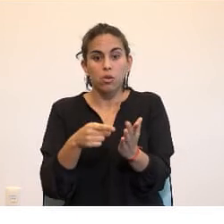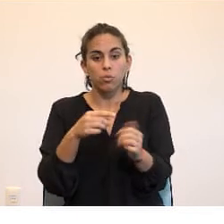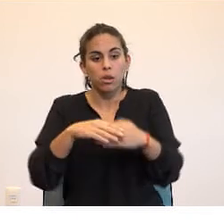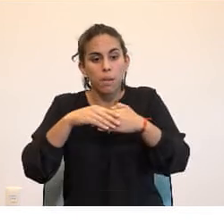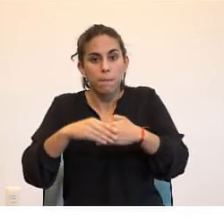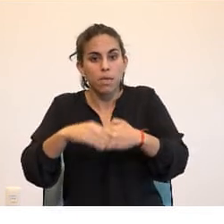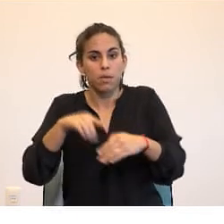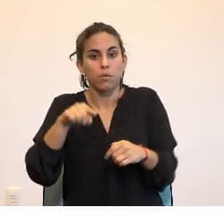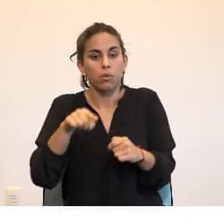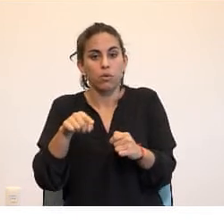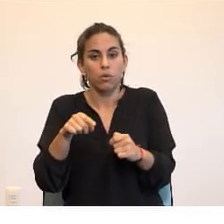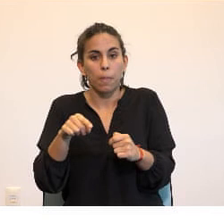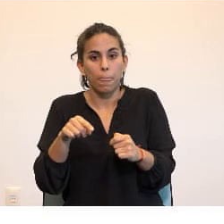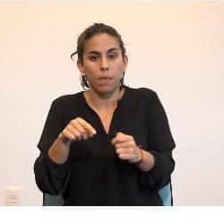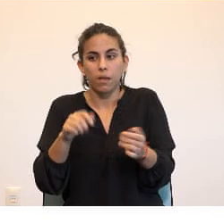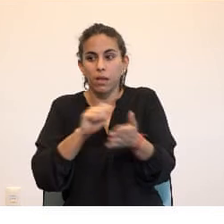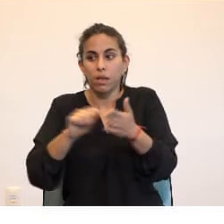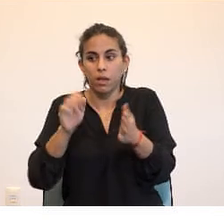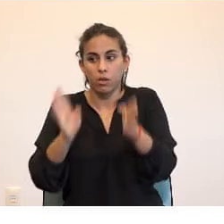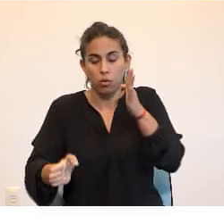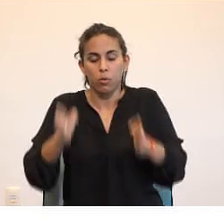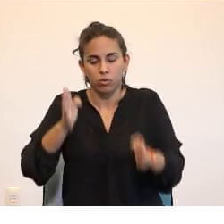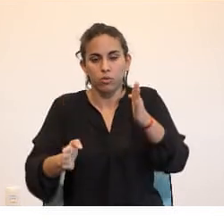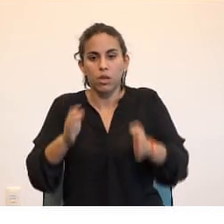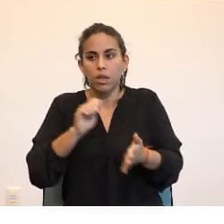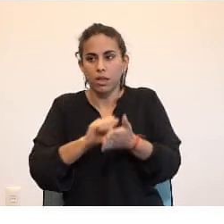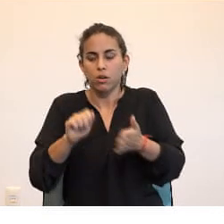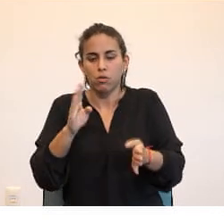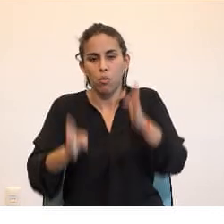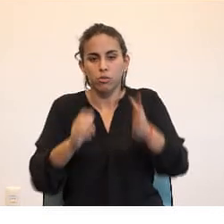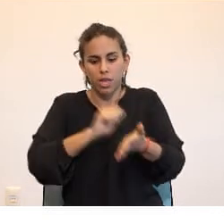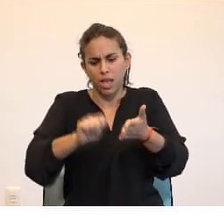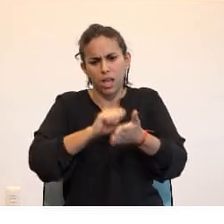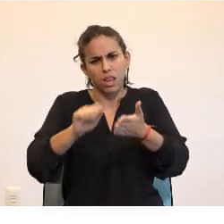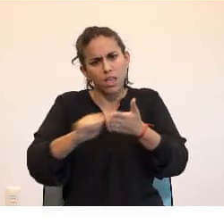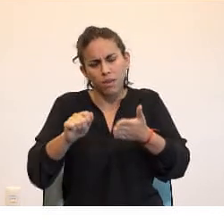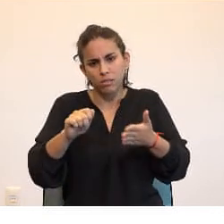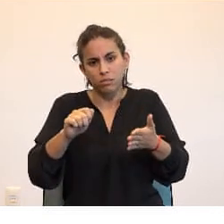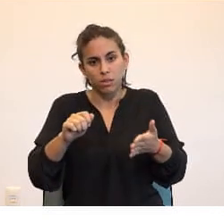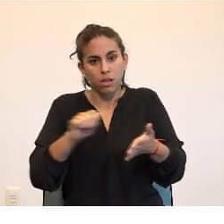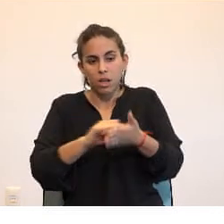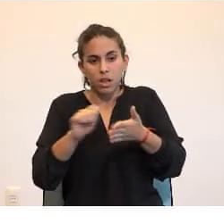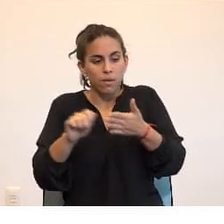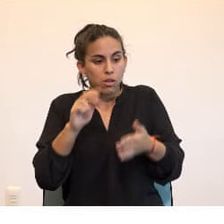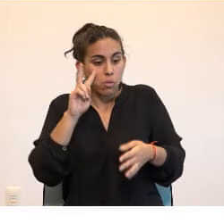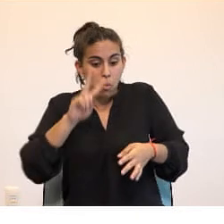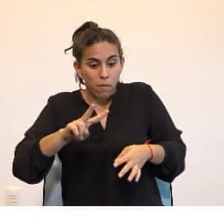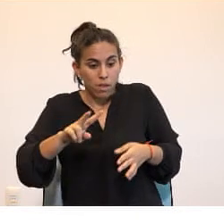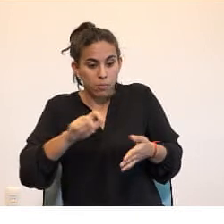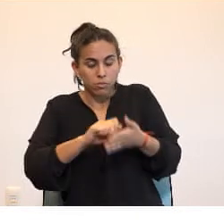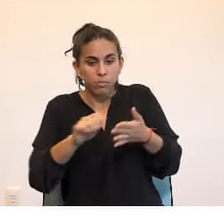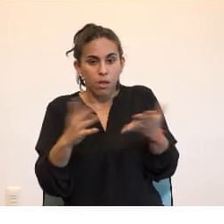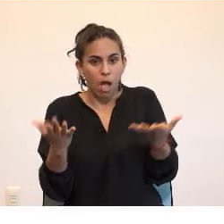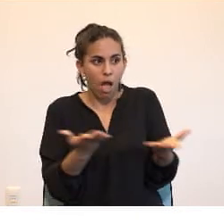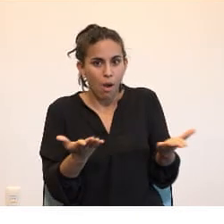con robots que escriben este tipo de noticias. Robots que escriben contenidos como los que vemos ahora en